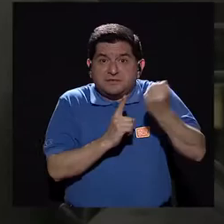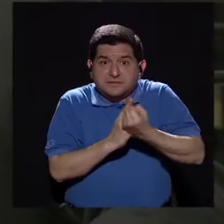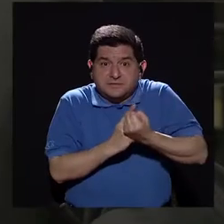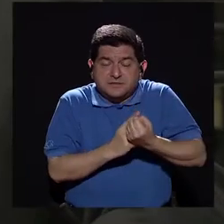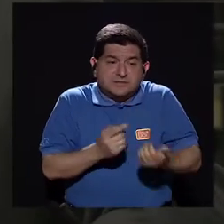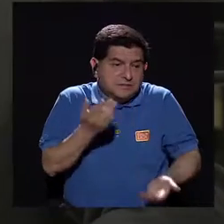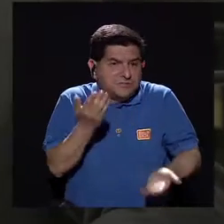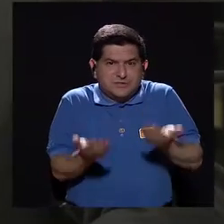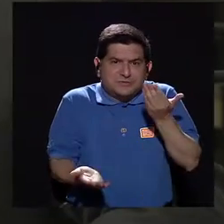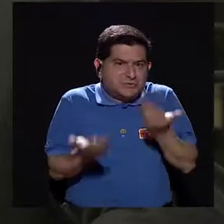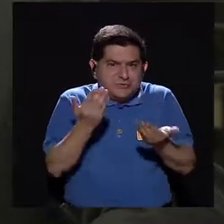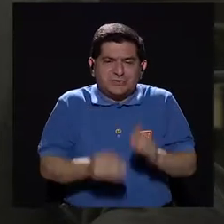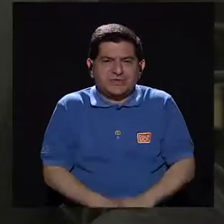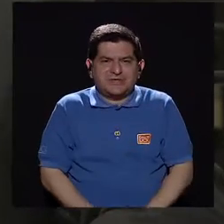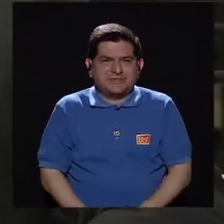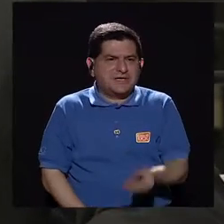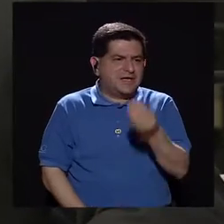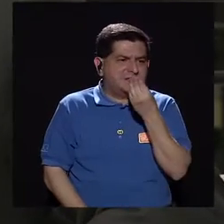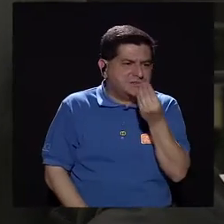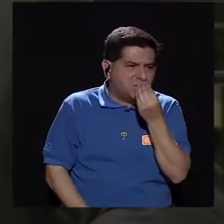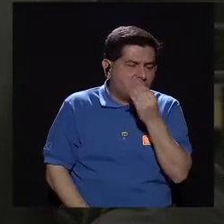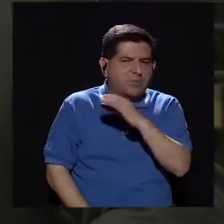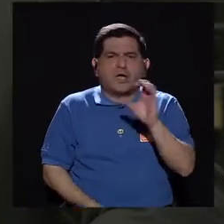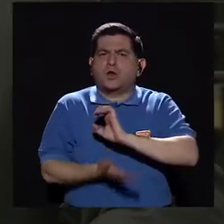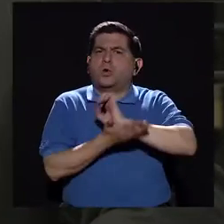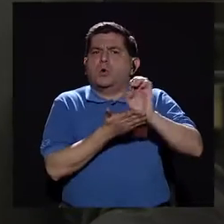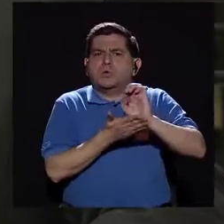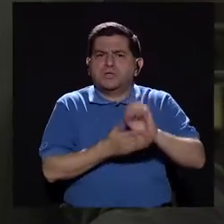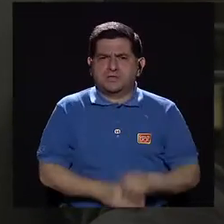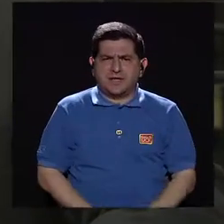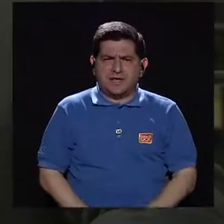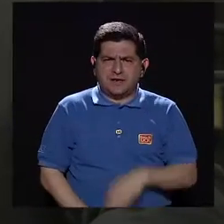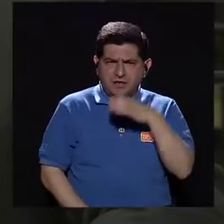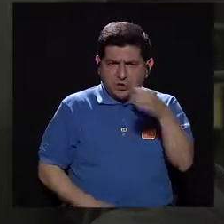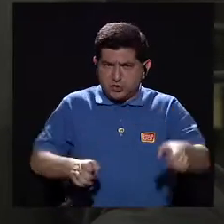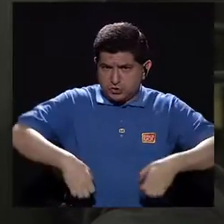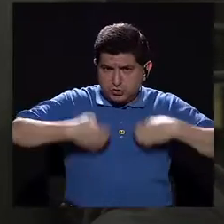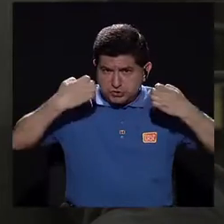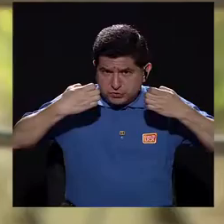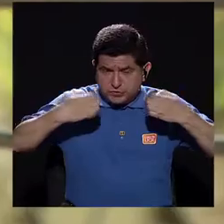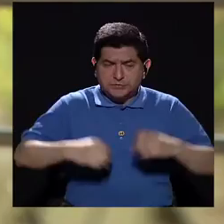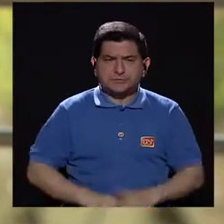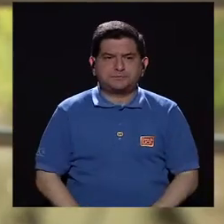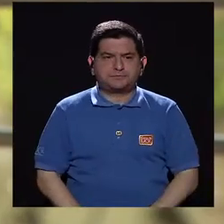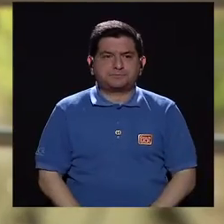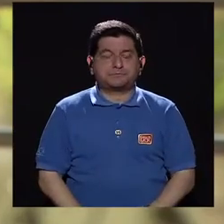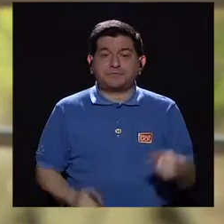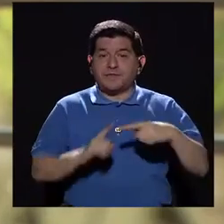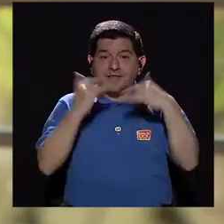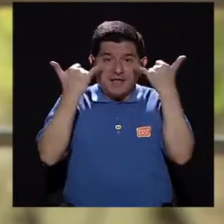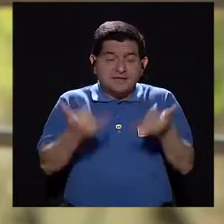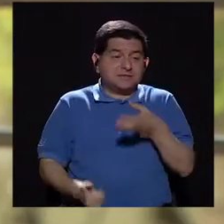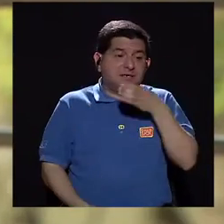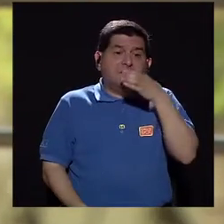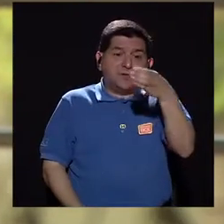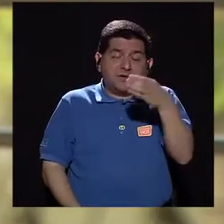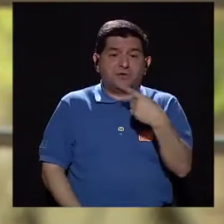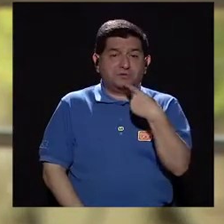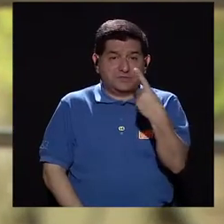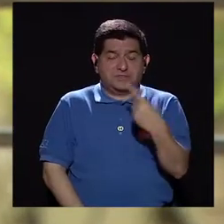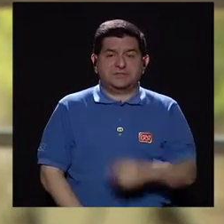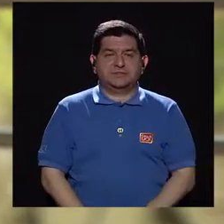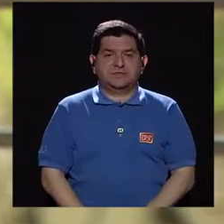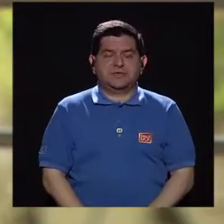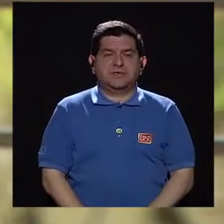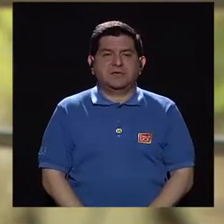de lactar, está bien, debe comer o debe evitar. ¿Existe alguna recomendación? Bueno, por el momento la recomendación